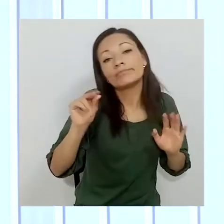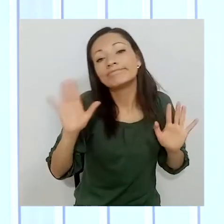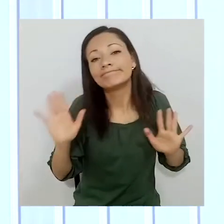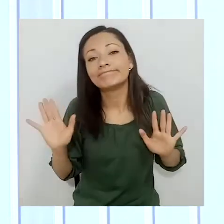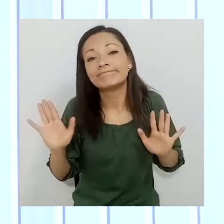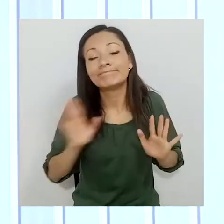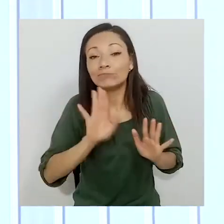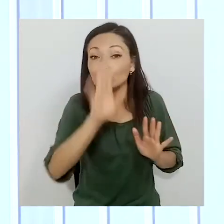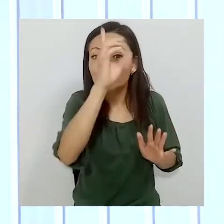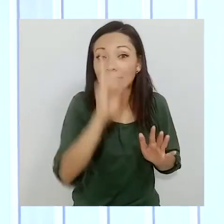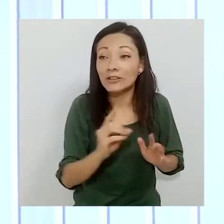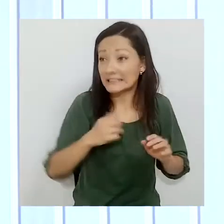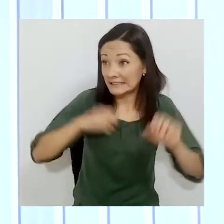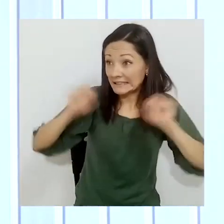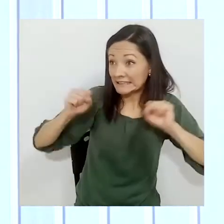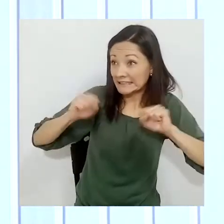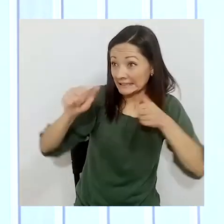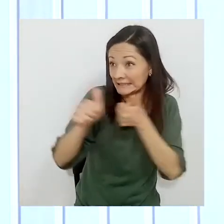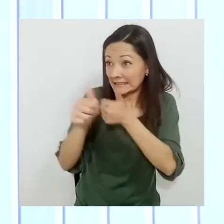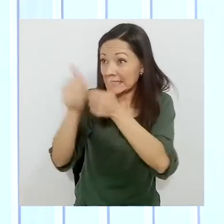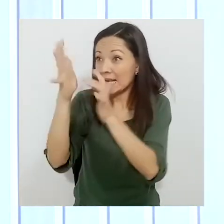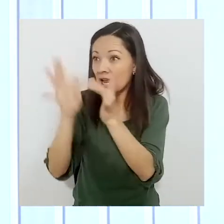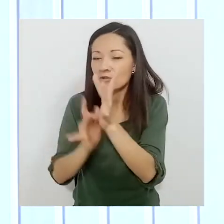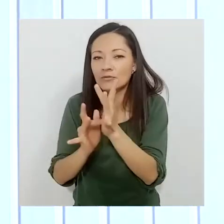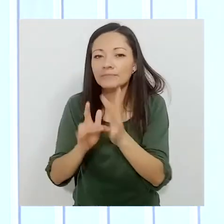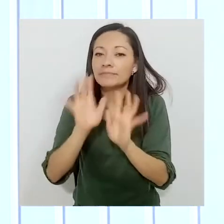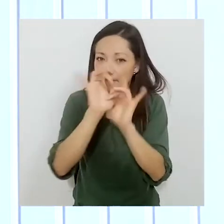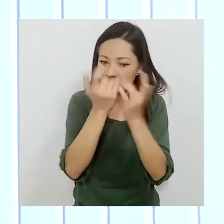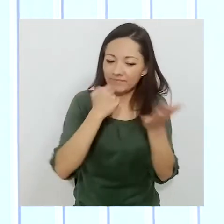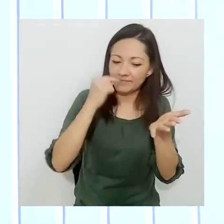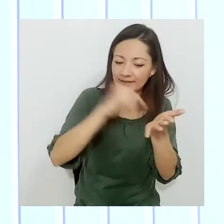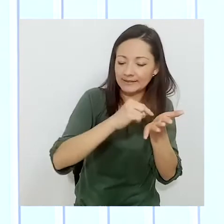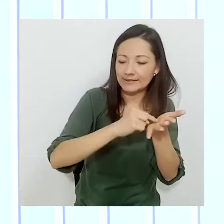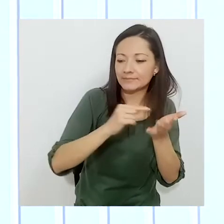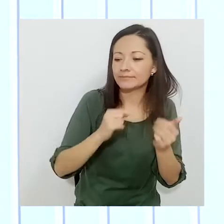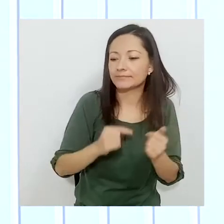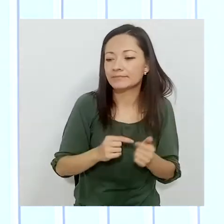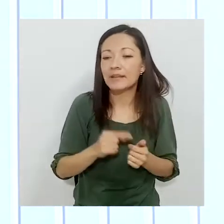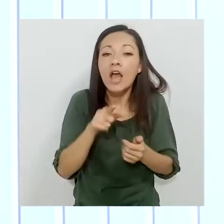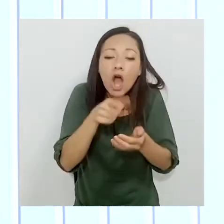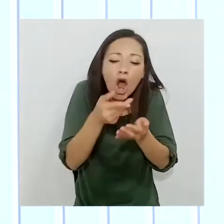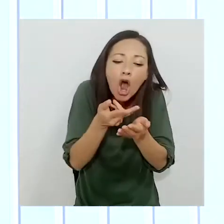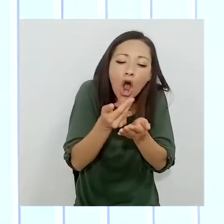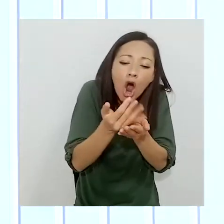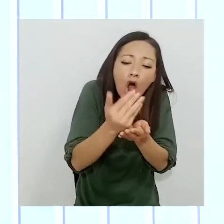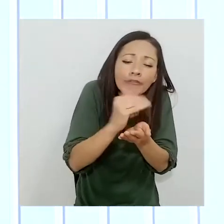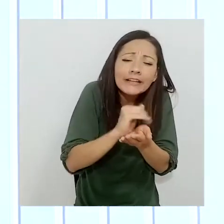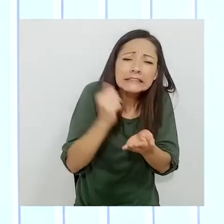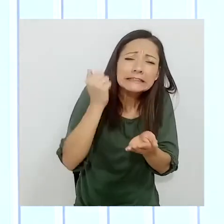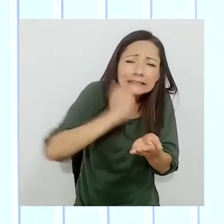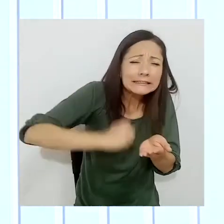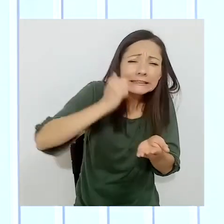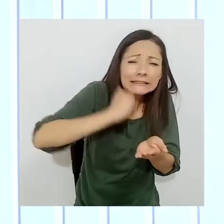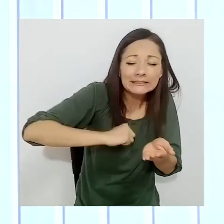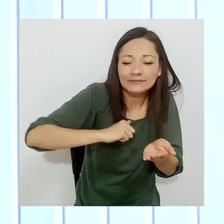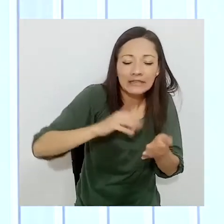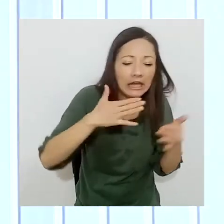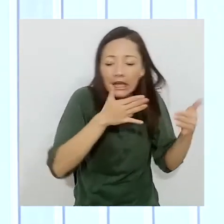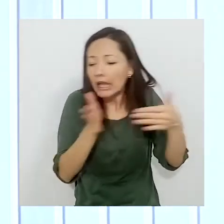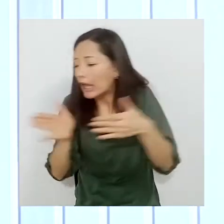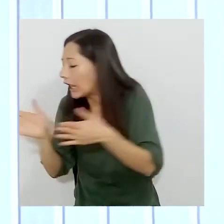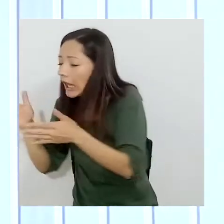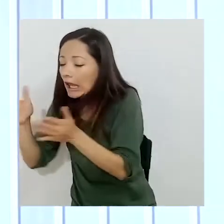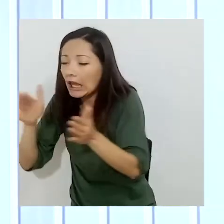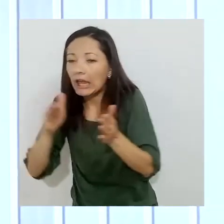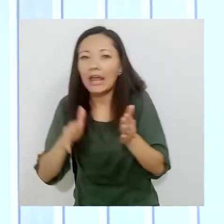¿sabe qué? Dice la Escritura, no podemos ir ahorita a Isaías, que a las ovejitas torpes, ¿sabe qué hace? Las